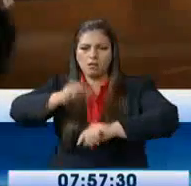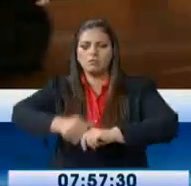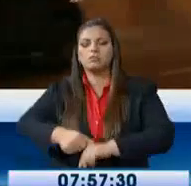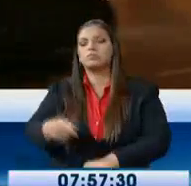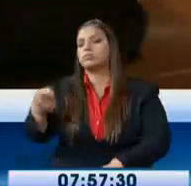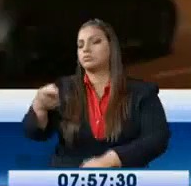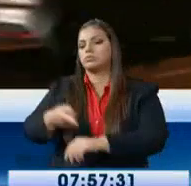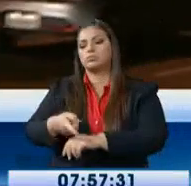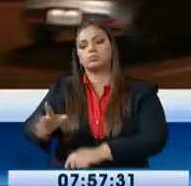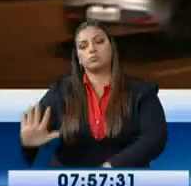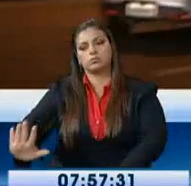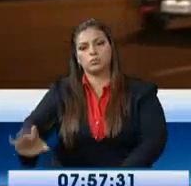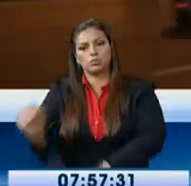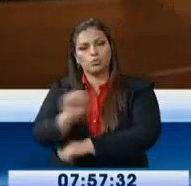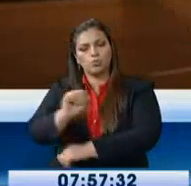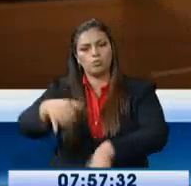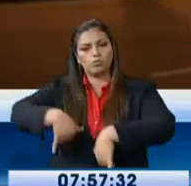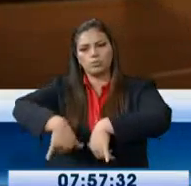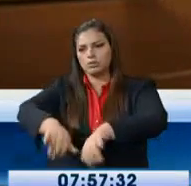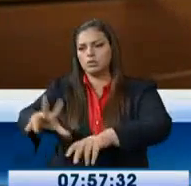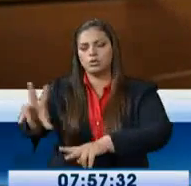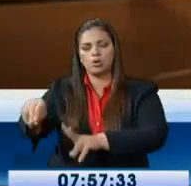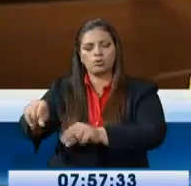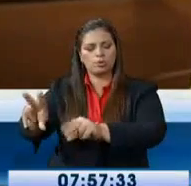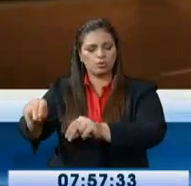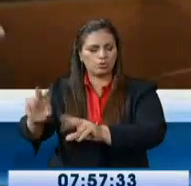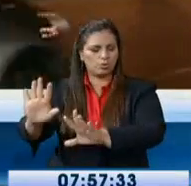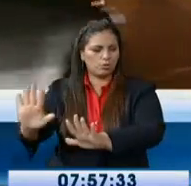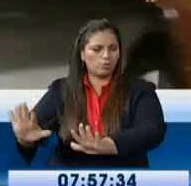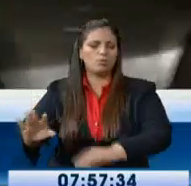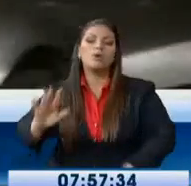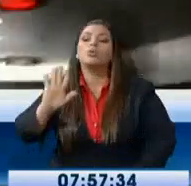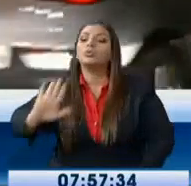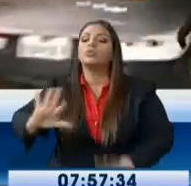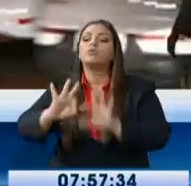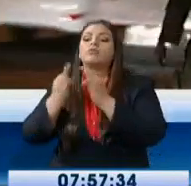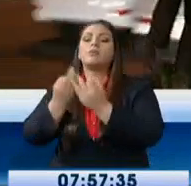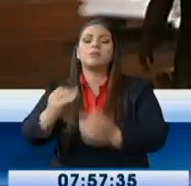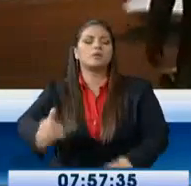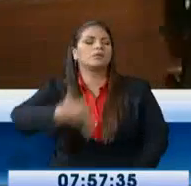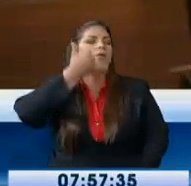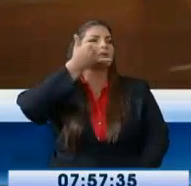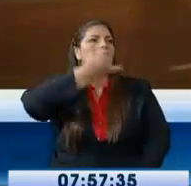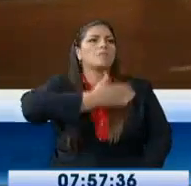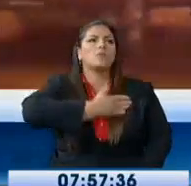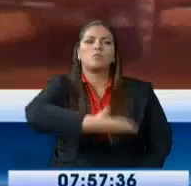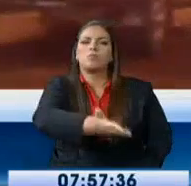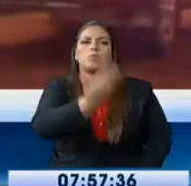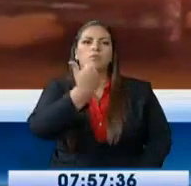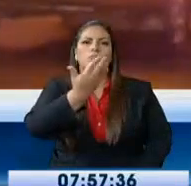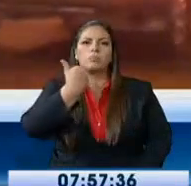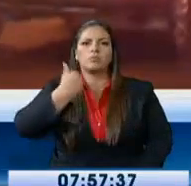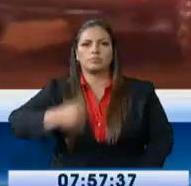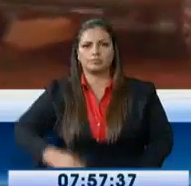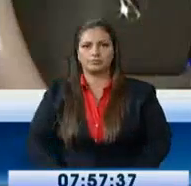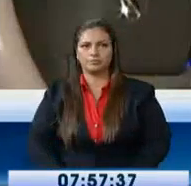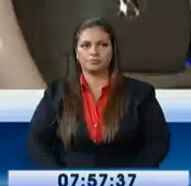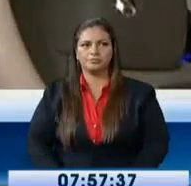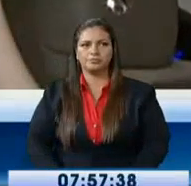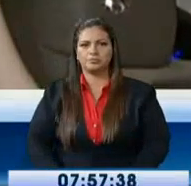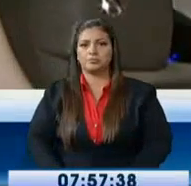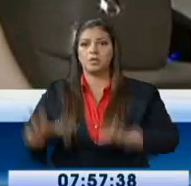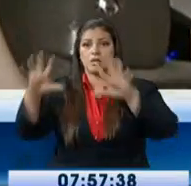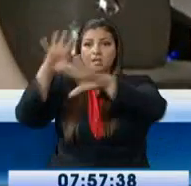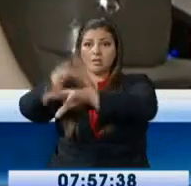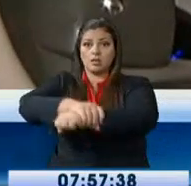vehículo, pero él no sigue conduciendo. Es decir, no estamos procediendo a la privación de libertad como dice la ley. Si al conducir una persona